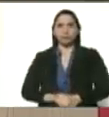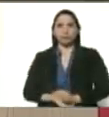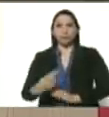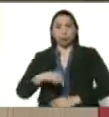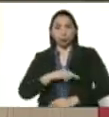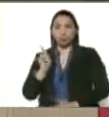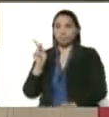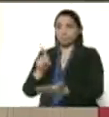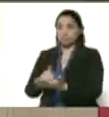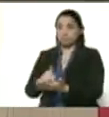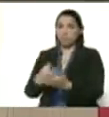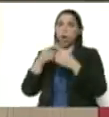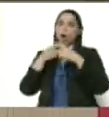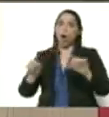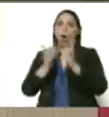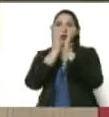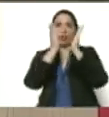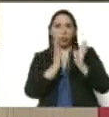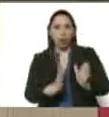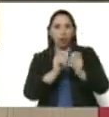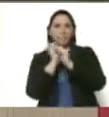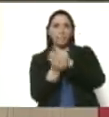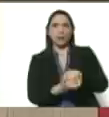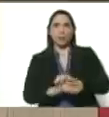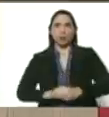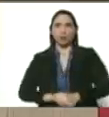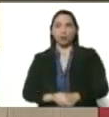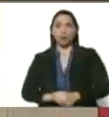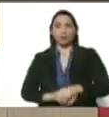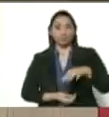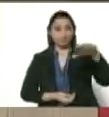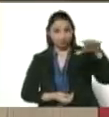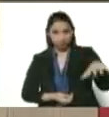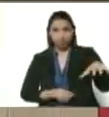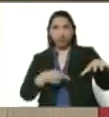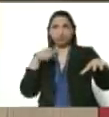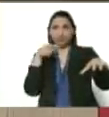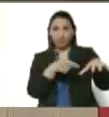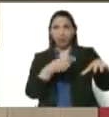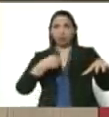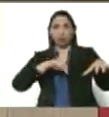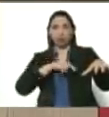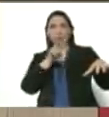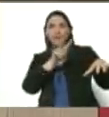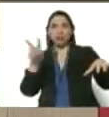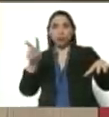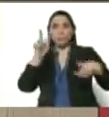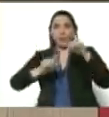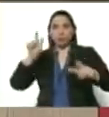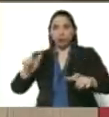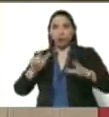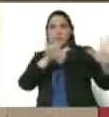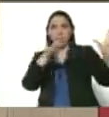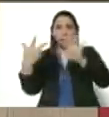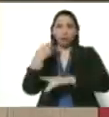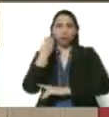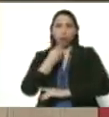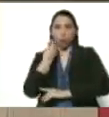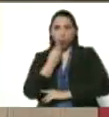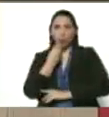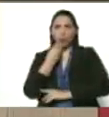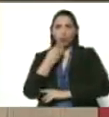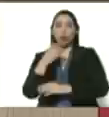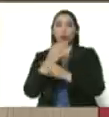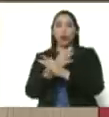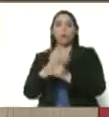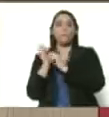así a otra academia de béisbol, y allí tuvimos 22 personas, entre ellos 18 jóvenes